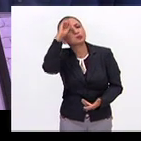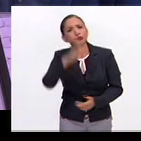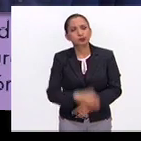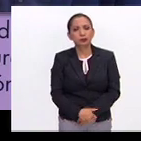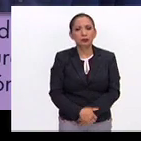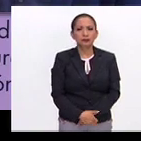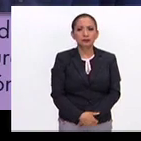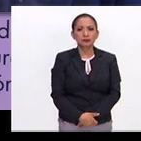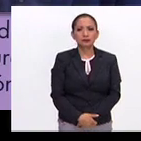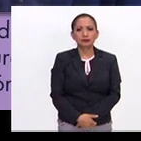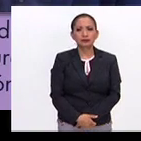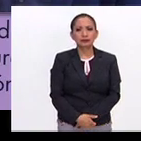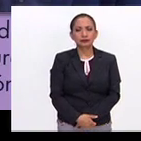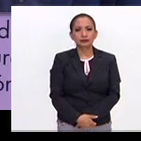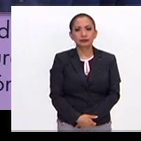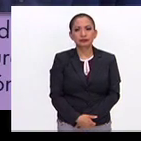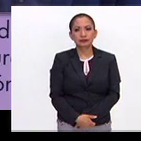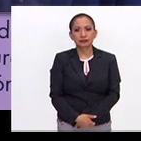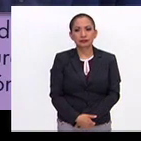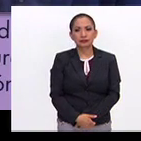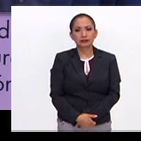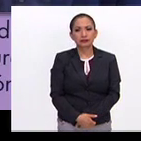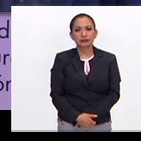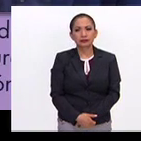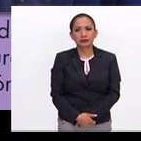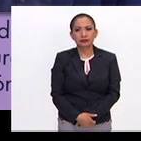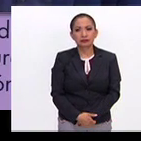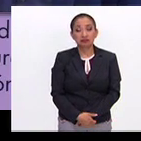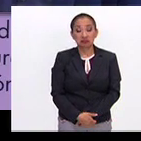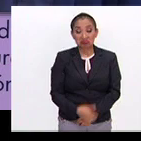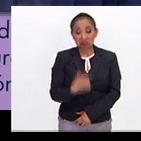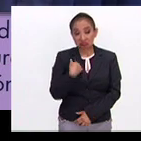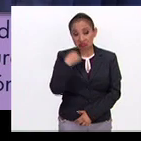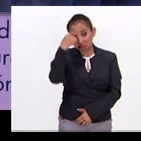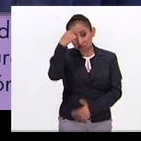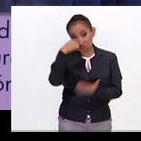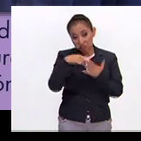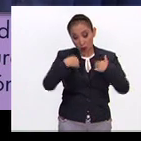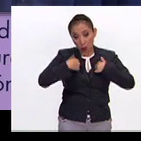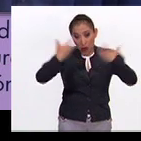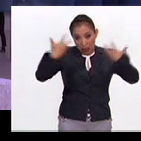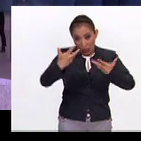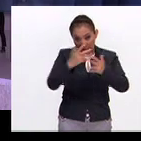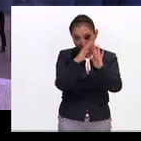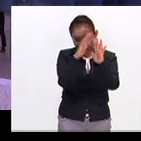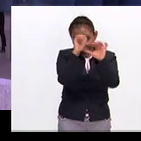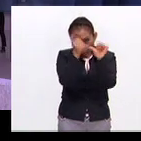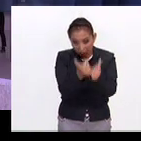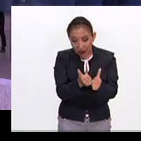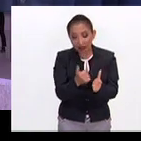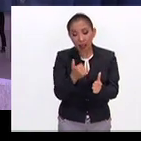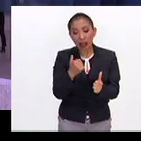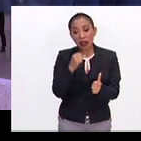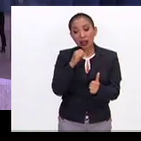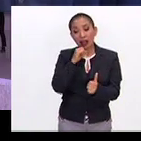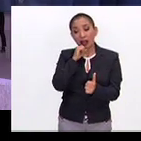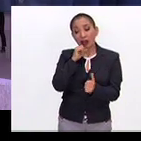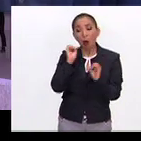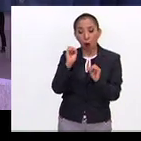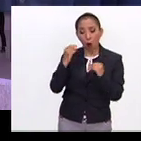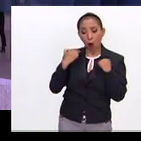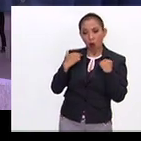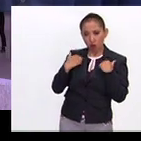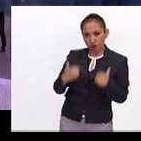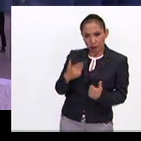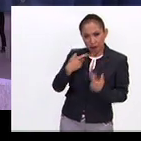Creo que como artista o como ser humano, siempre hago preguntas muy esenciales